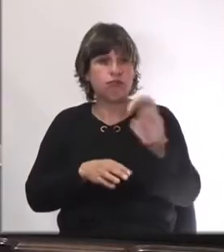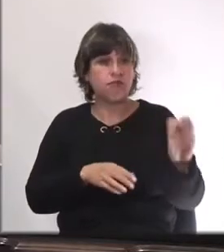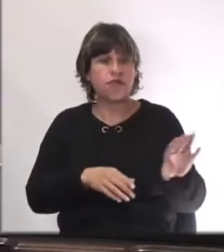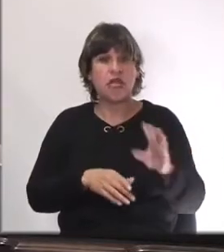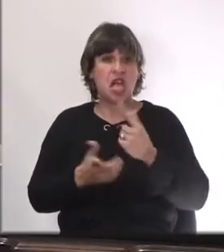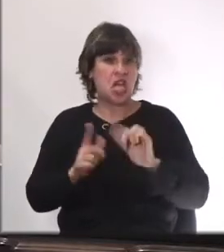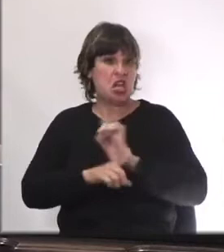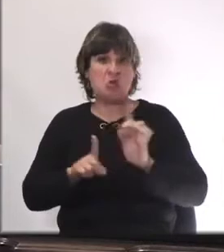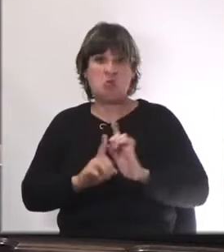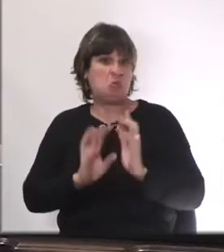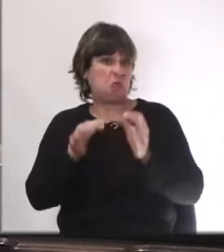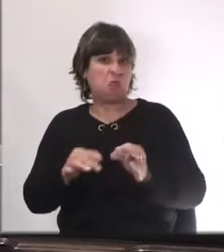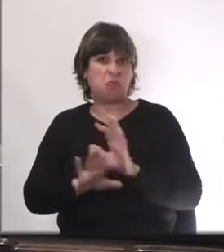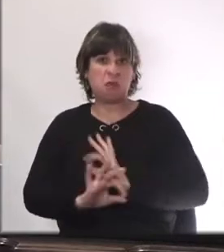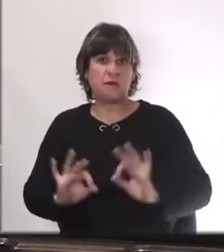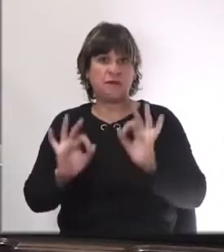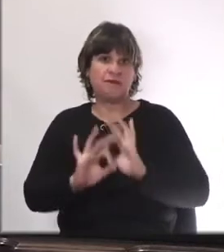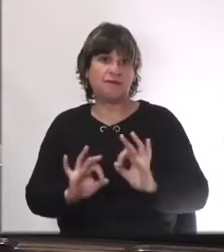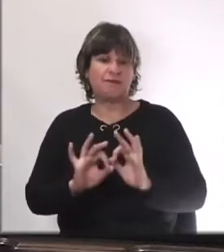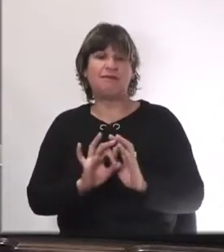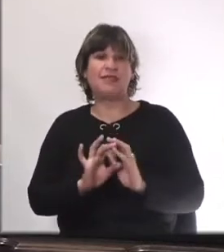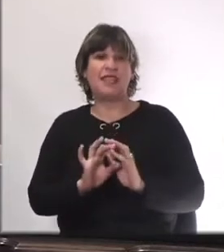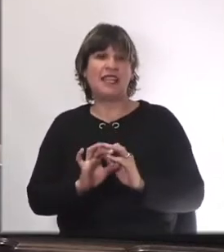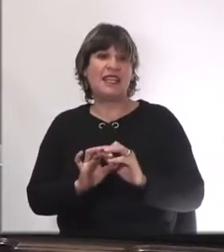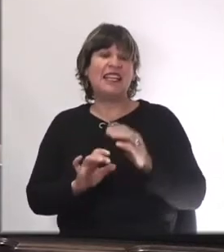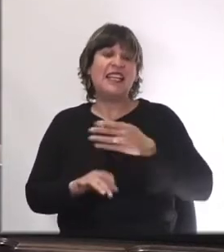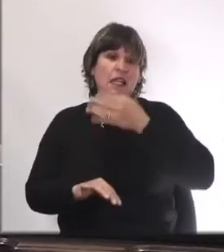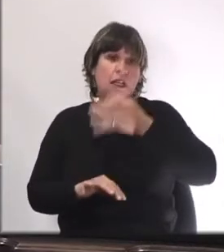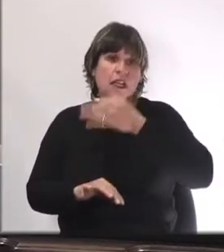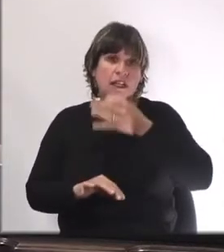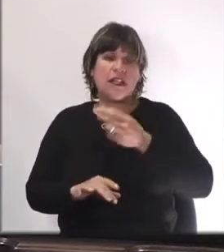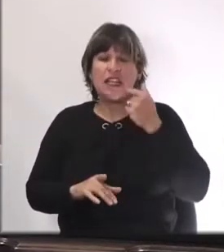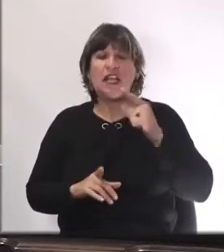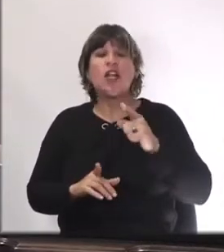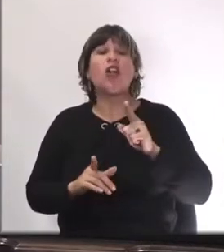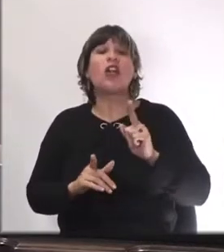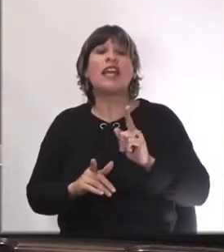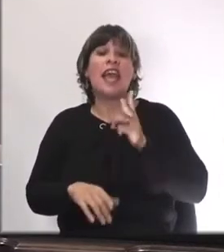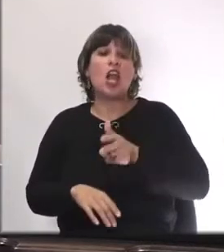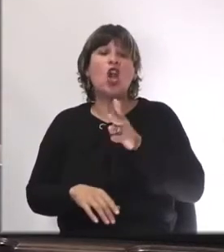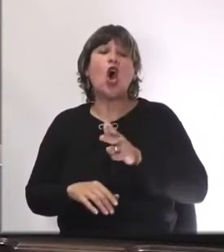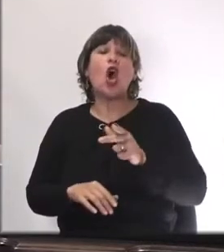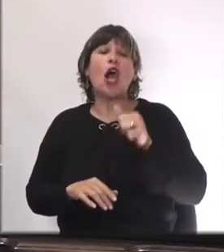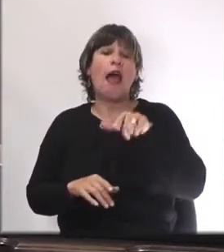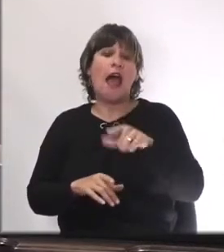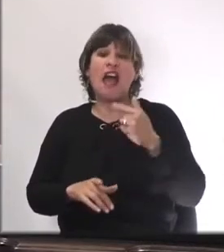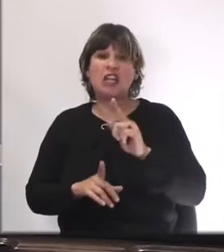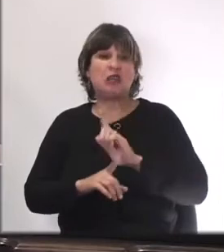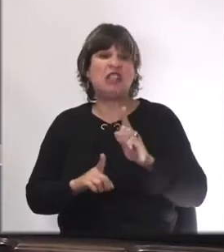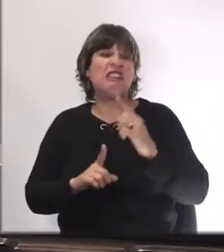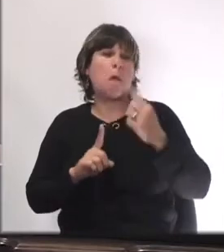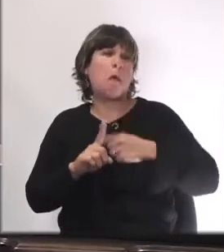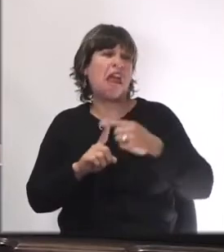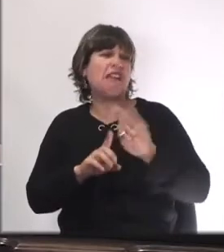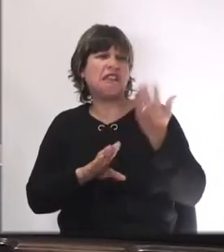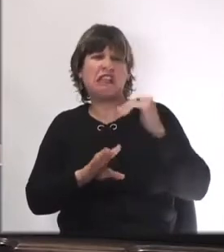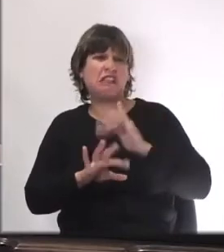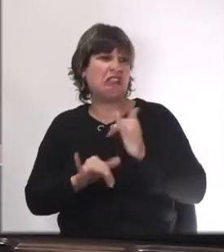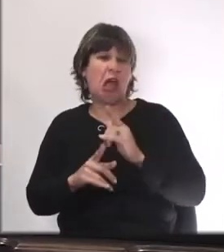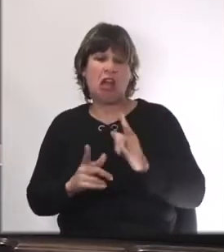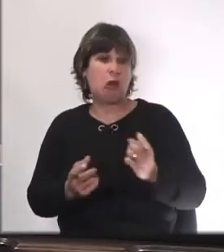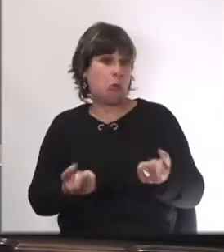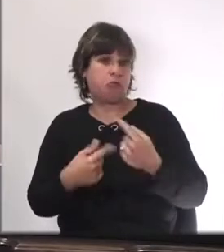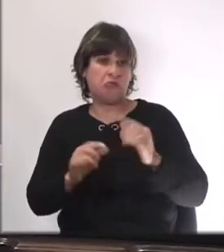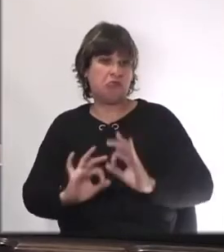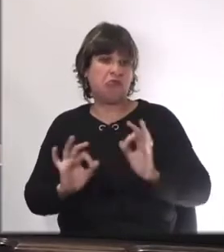no están llegando. Y habla de... Hay declaraciones del Hogar Don Bosco, que dice que desde hace meses no recibe alimentos, el Hogar San